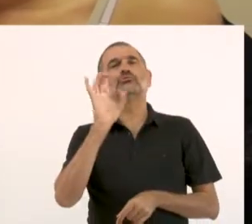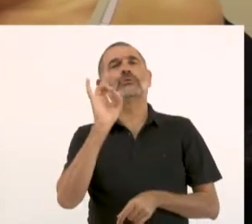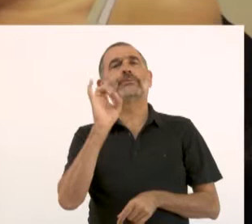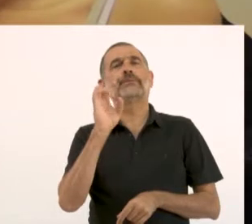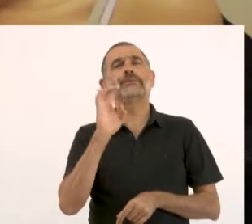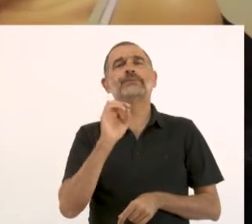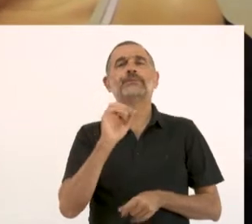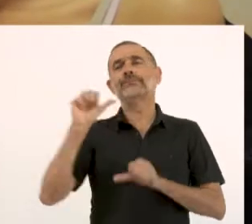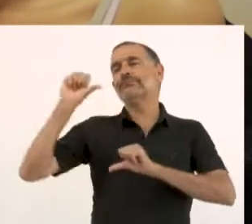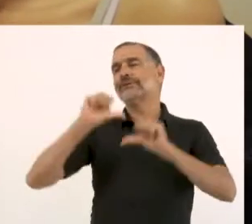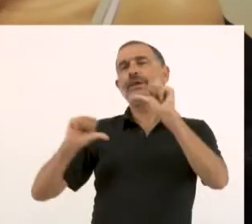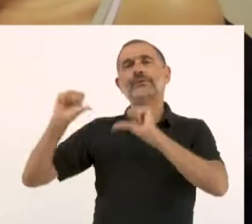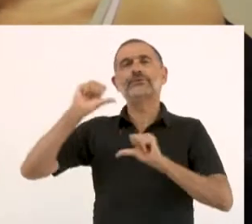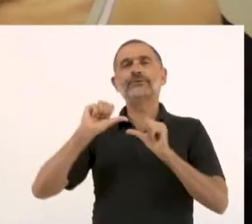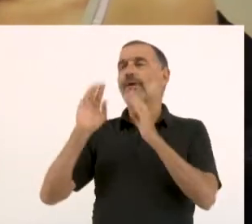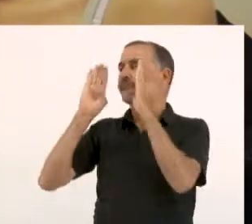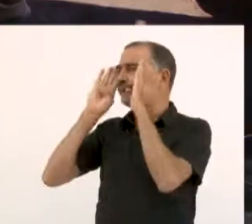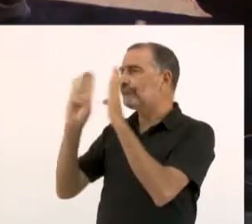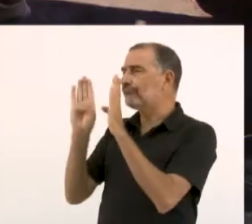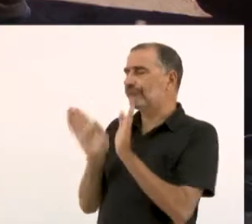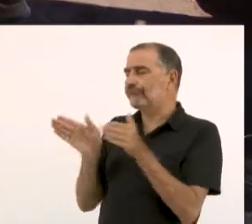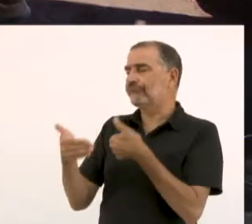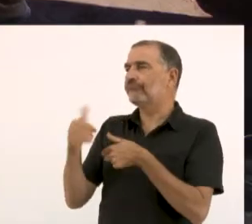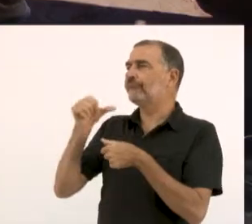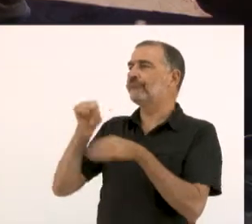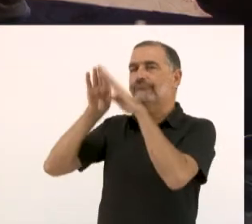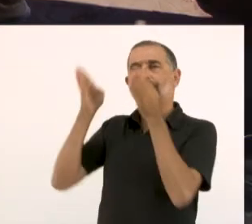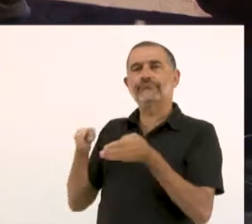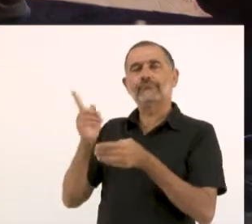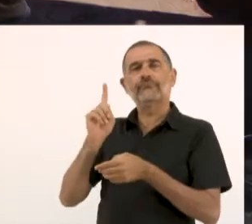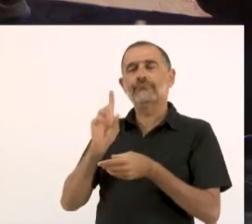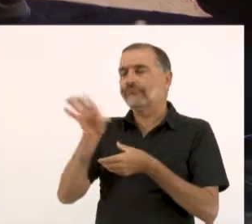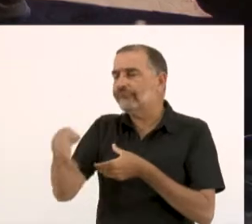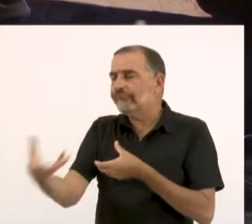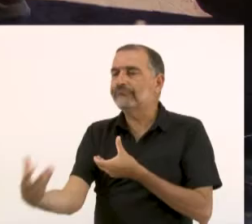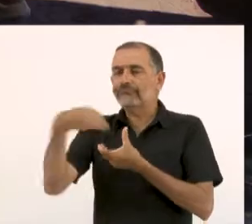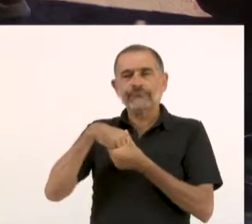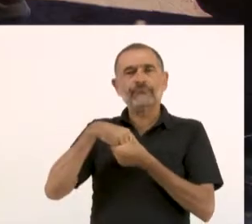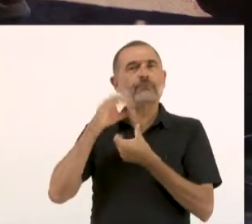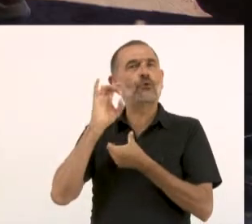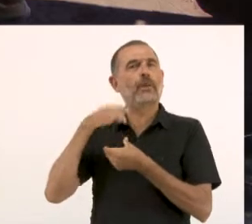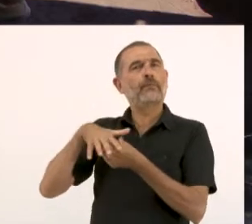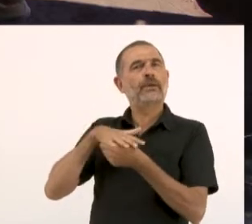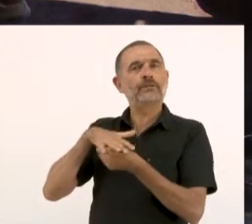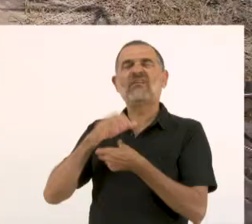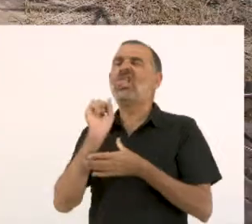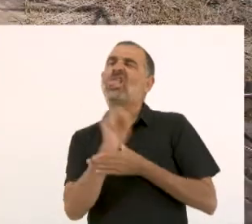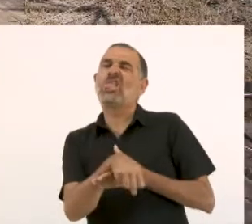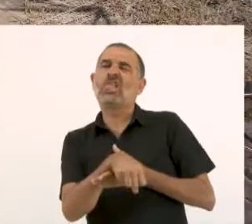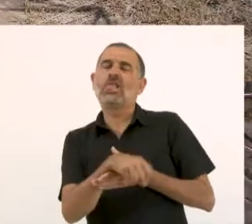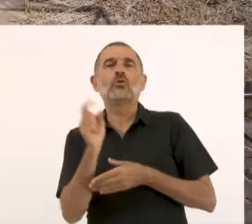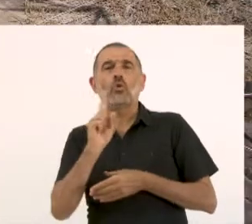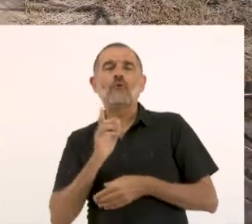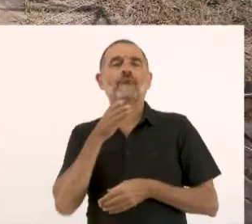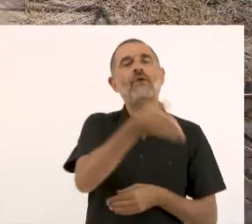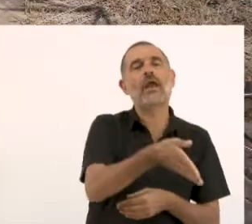el científico que va, trabaja, se lleva el material y no vuelve, o quizás si vuelve solamente da una